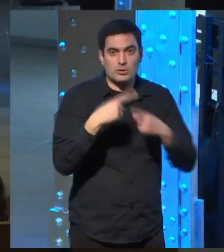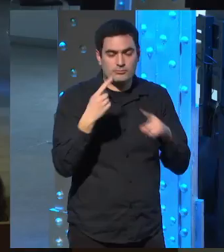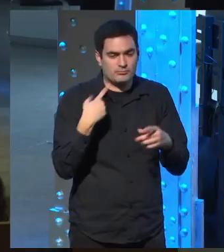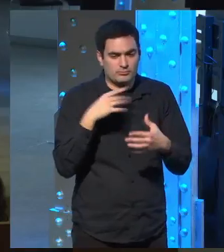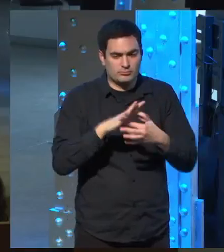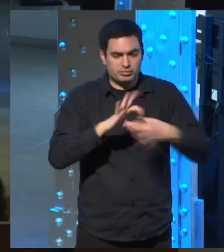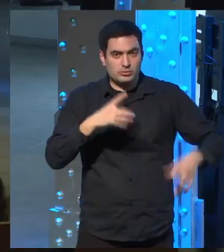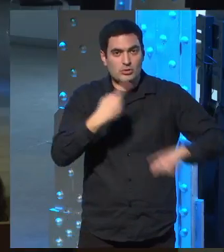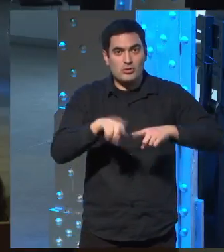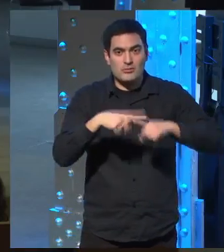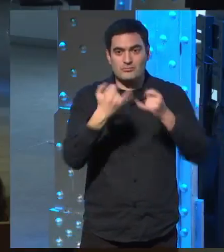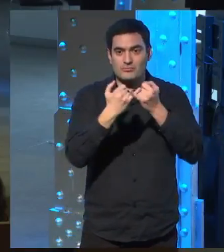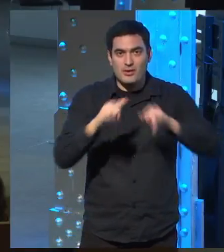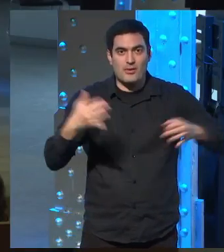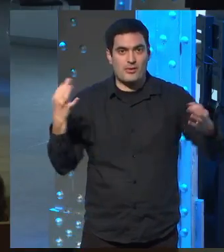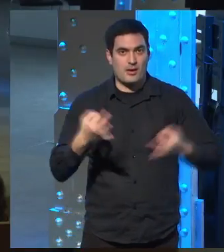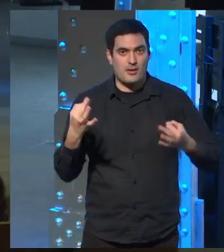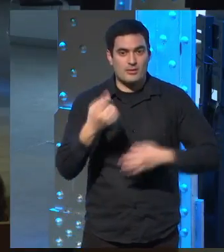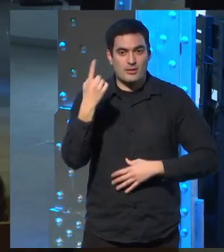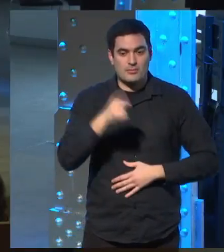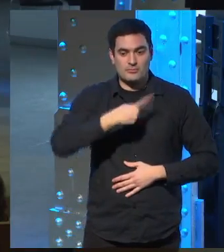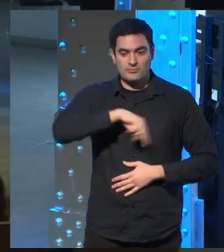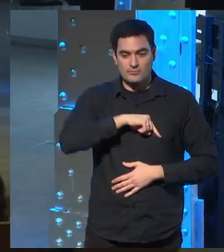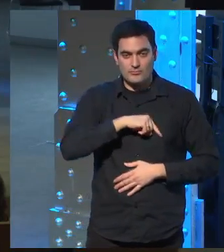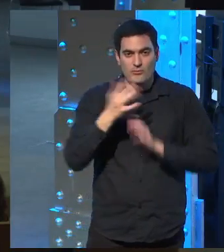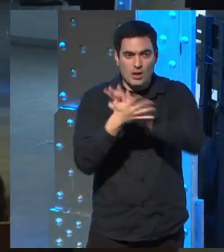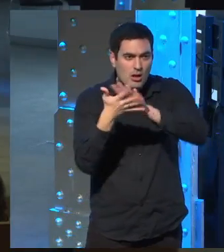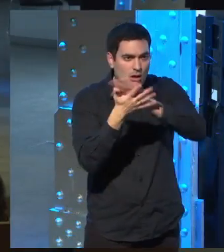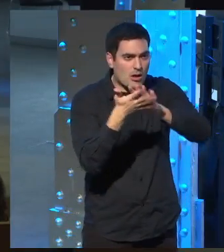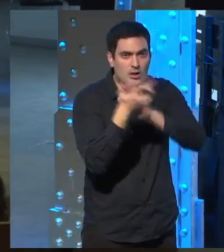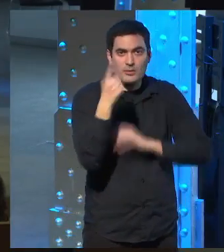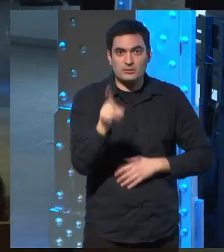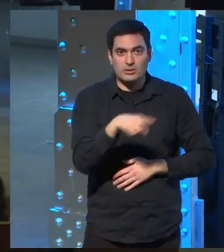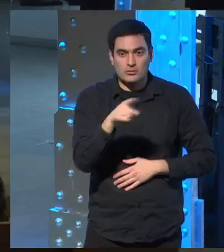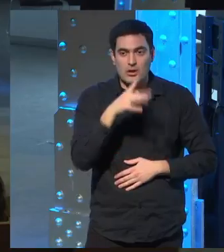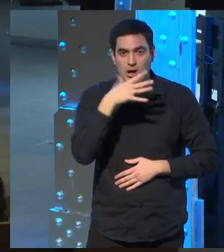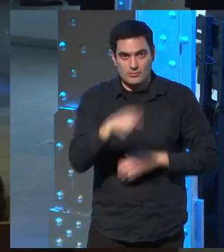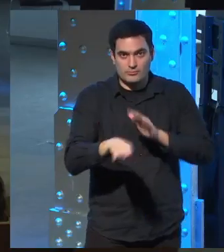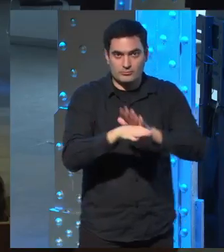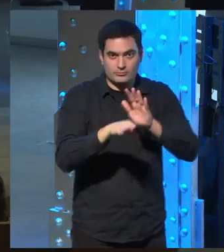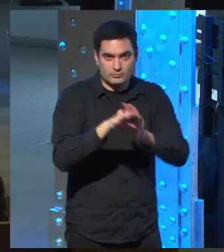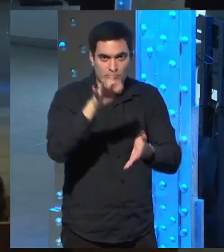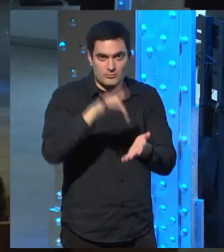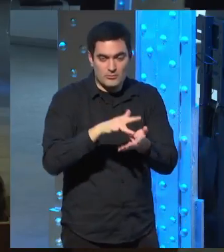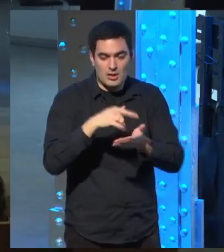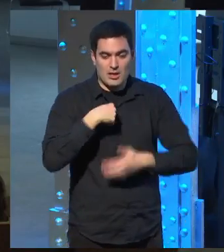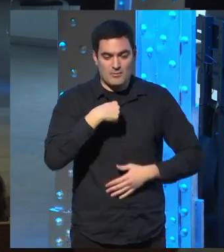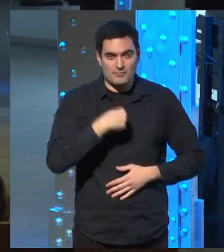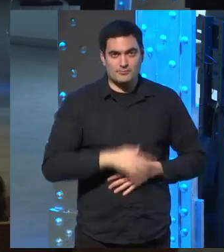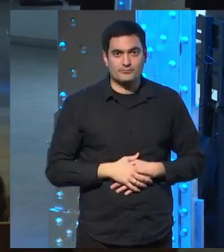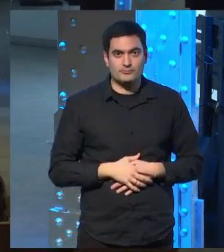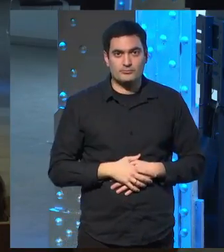Yo creo que es una cosa que hay que celebrar y de la que deberíamos hablar también, ¿no? A continuación. A mí